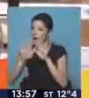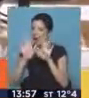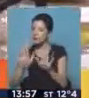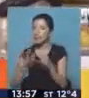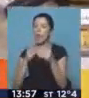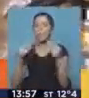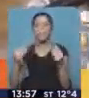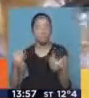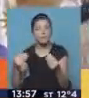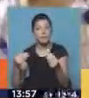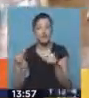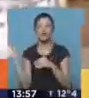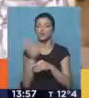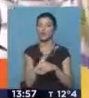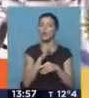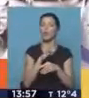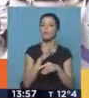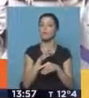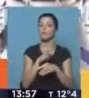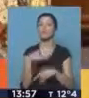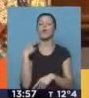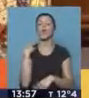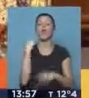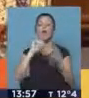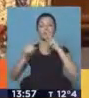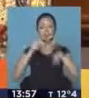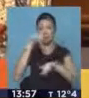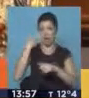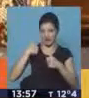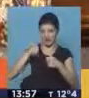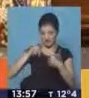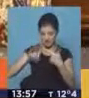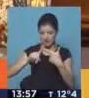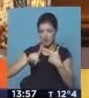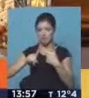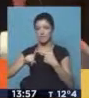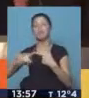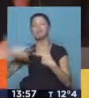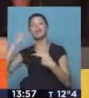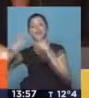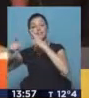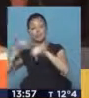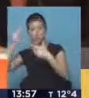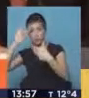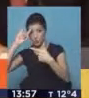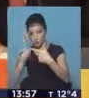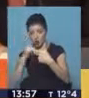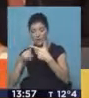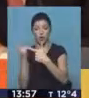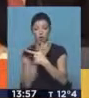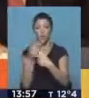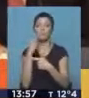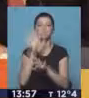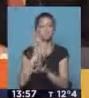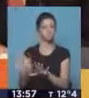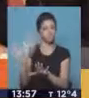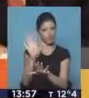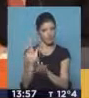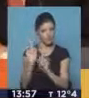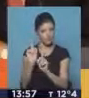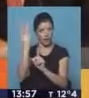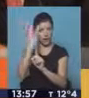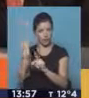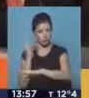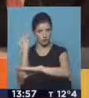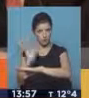poder en 2009. La cifra es muy inferior a la estimada por organismos internacionales de derechos humanos. En el informe, Estados